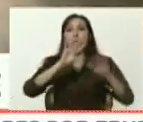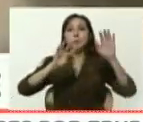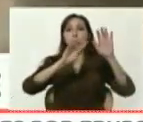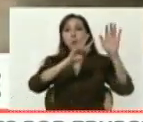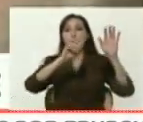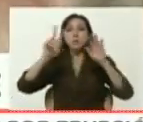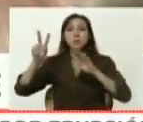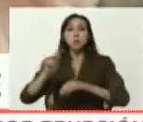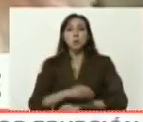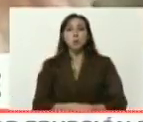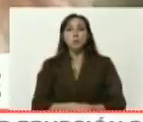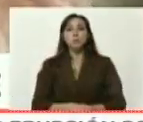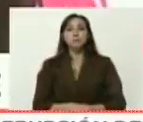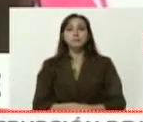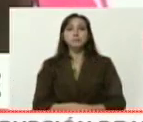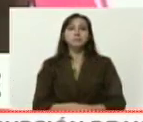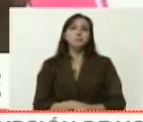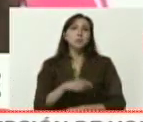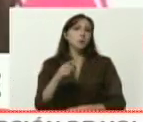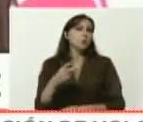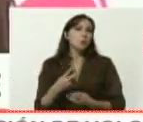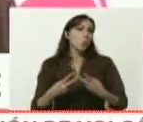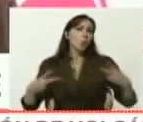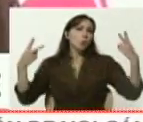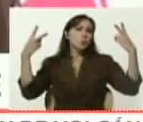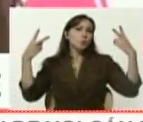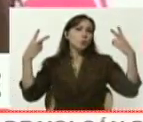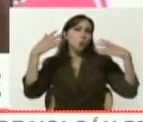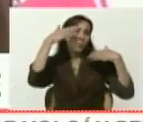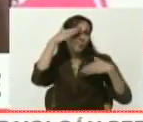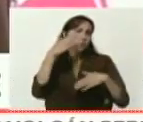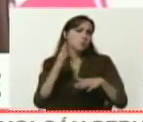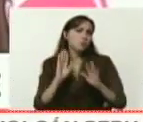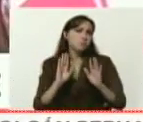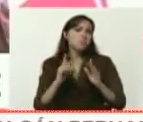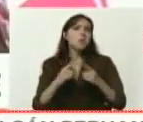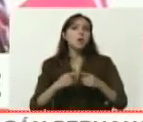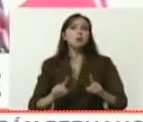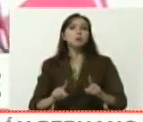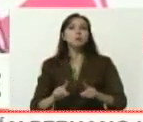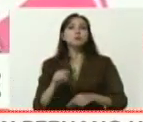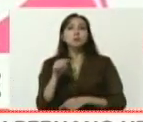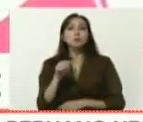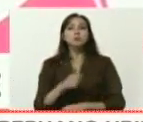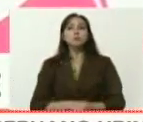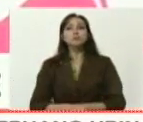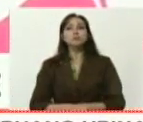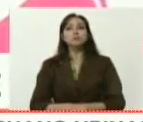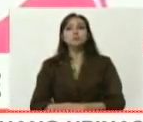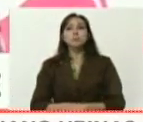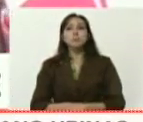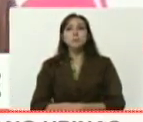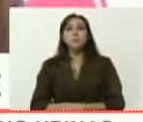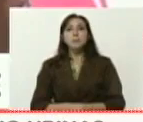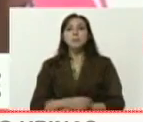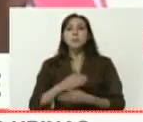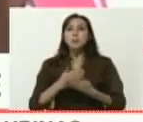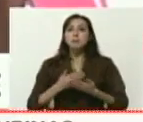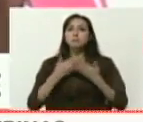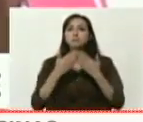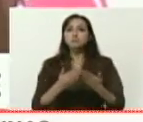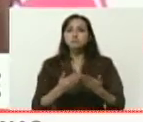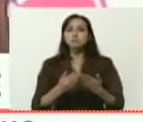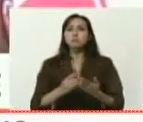aunque no fueron victoriosos militarmente, trajeron consigo una gran repercusión política